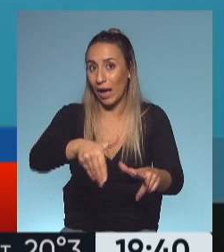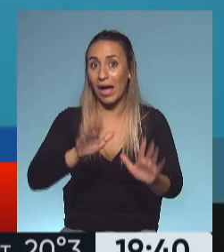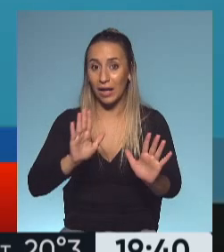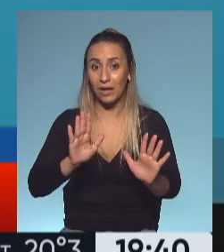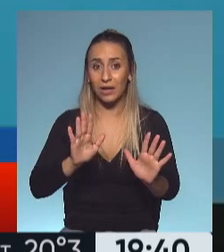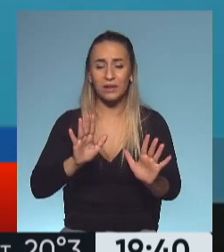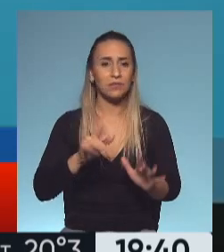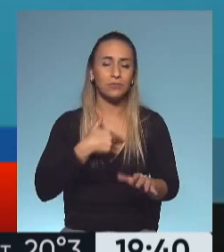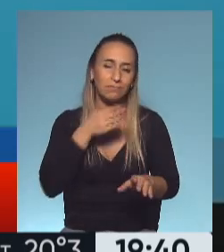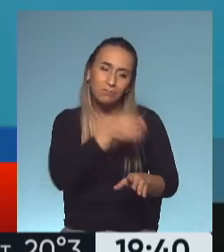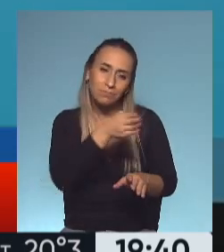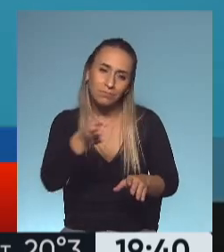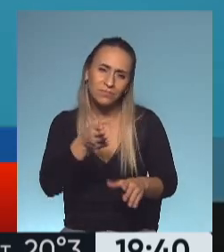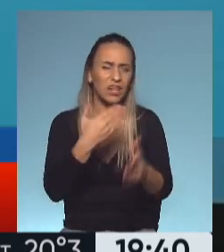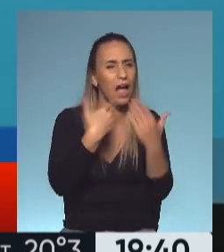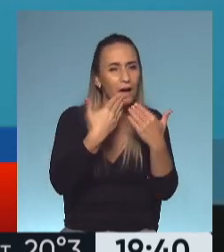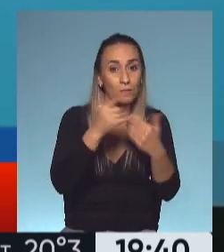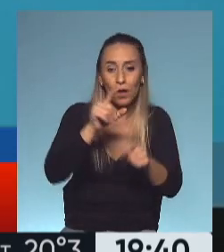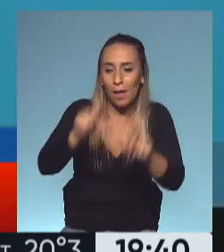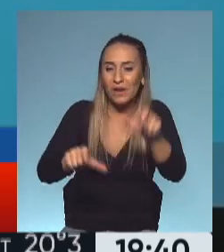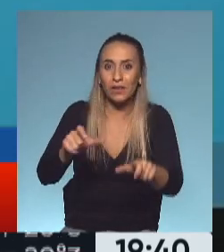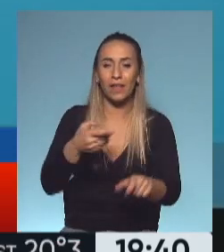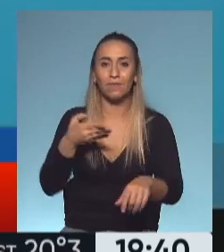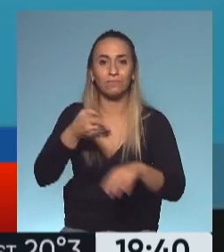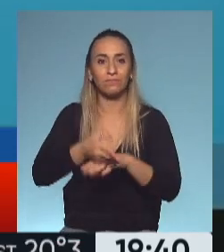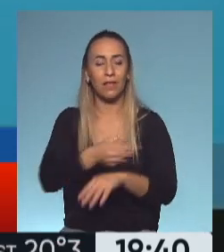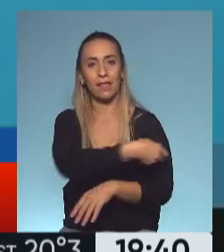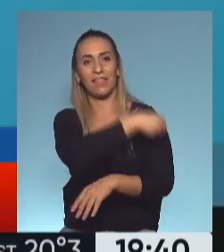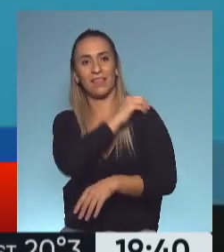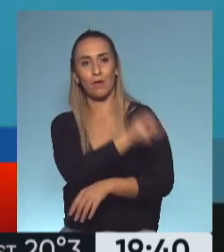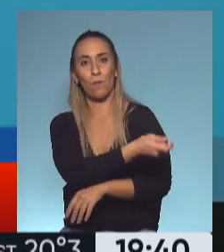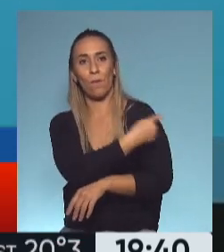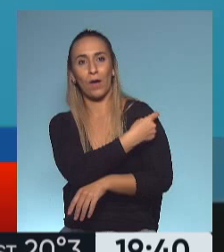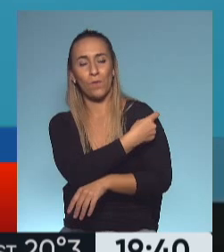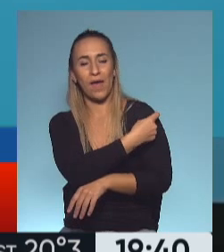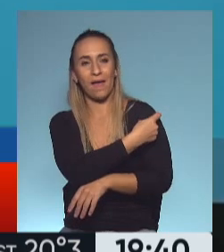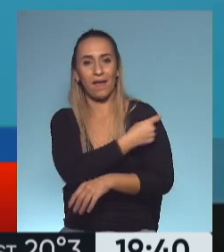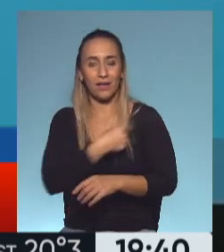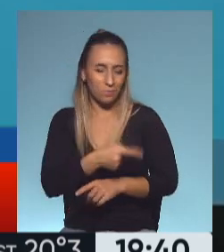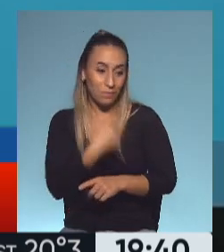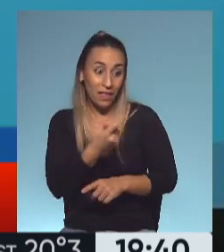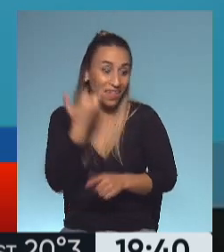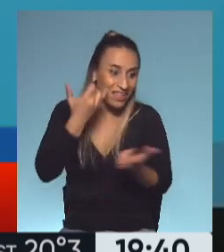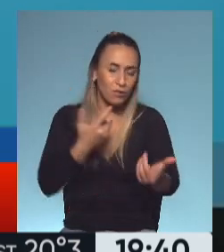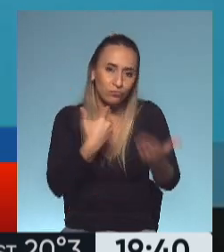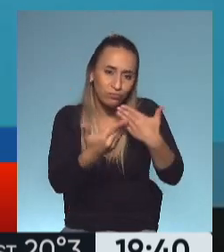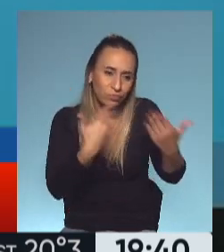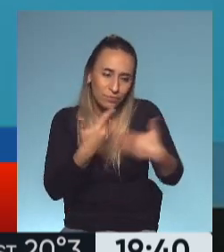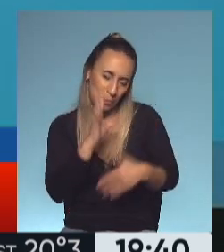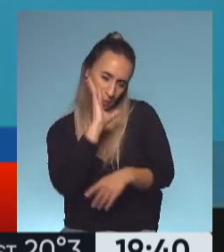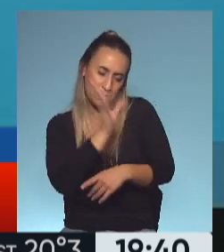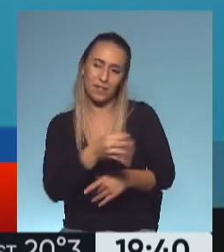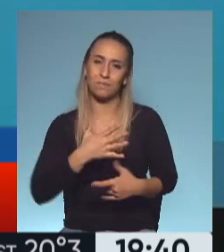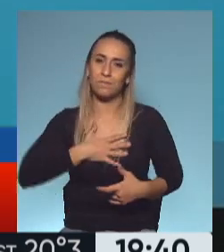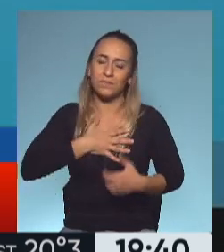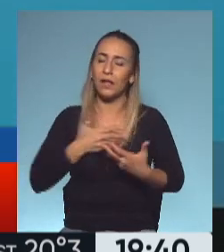basta hablar con cada uno de los que reciben la vacuna para ver cómo realmente ahí está la verdadera libertad. Por